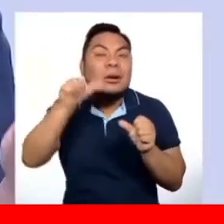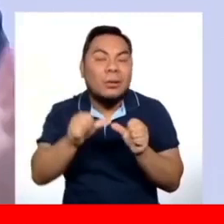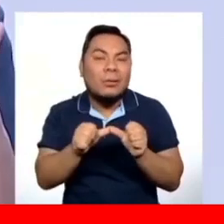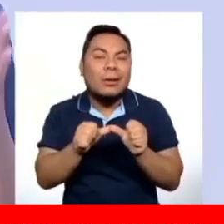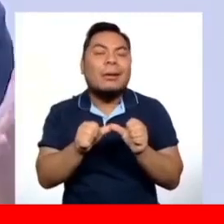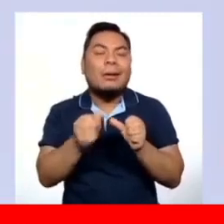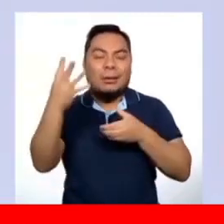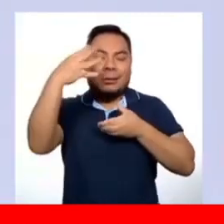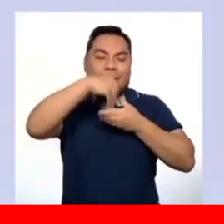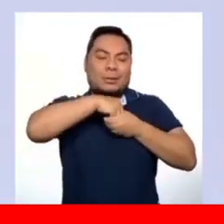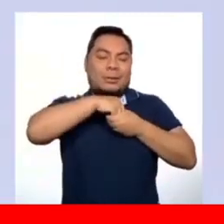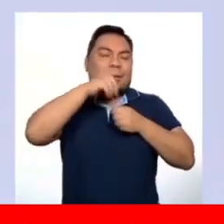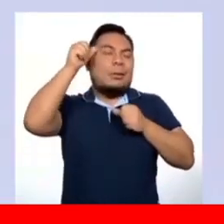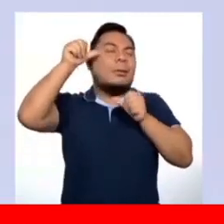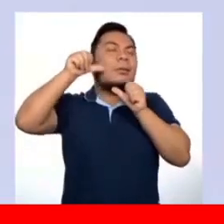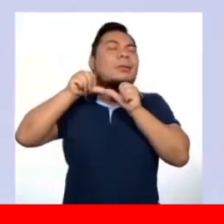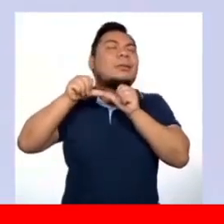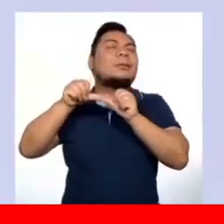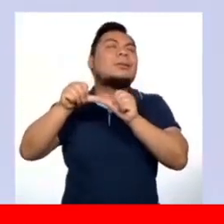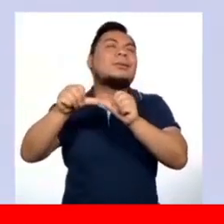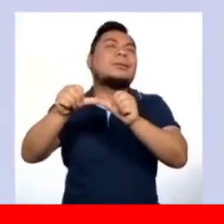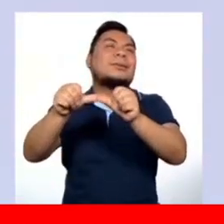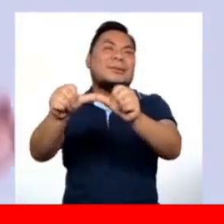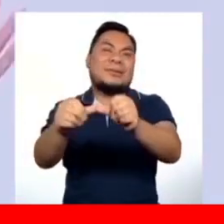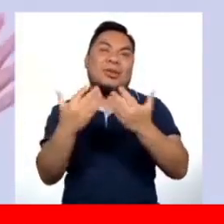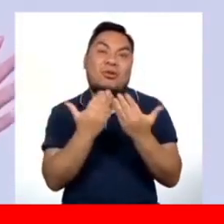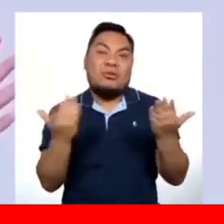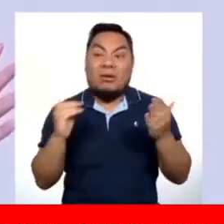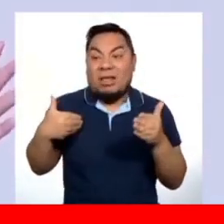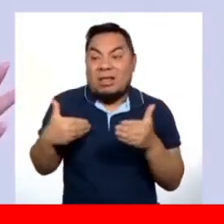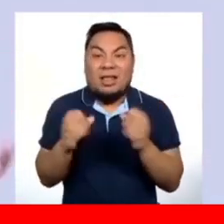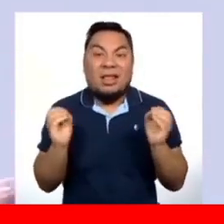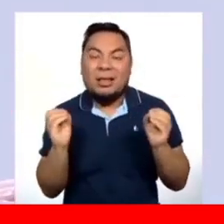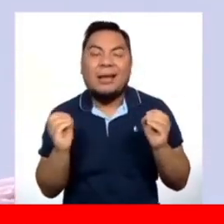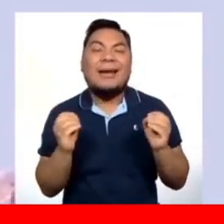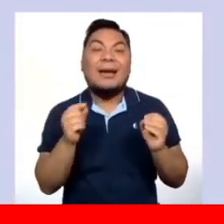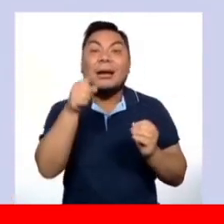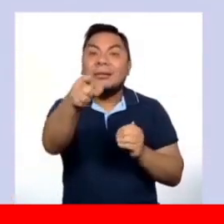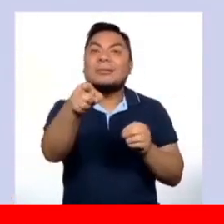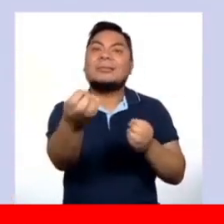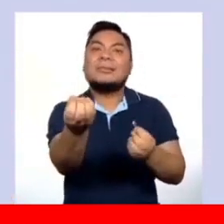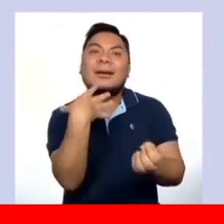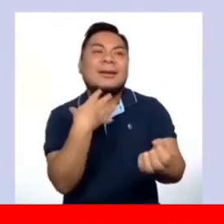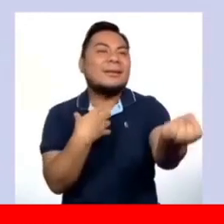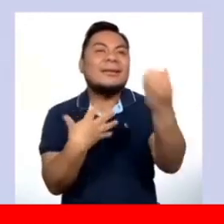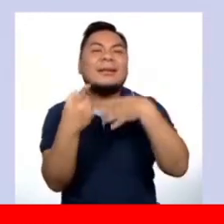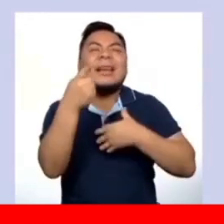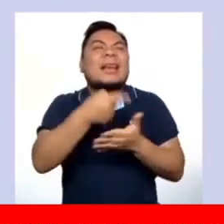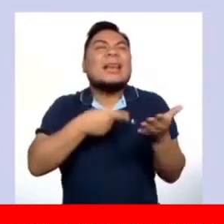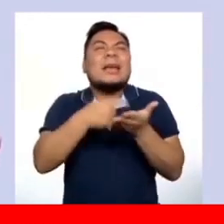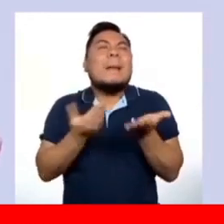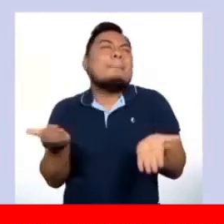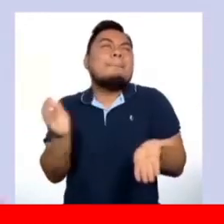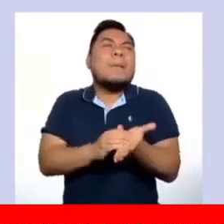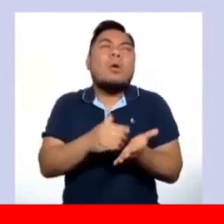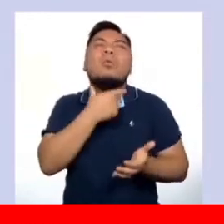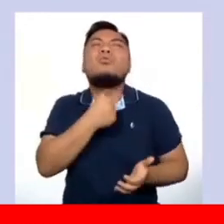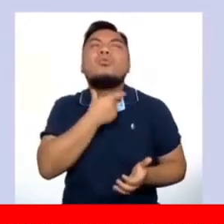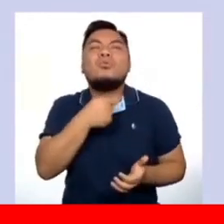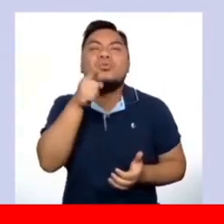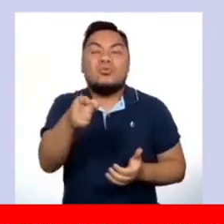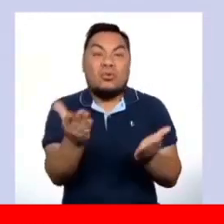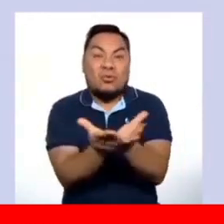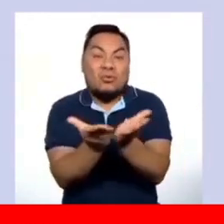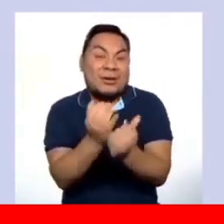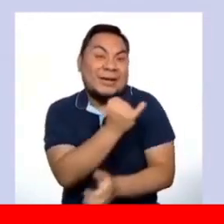mantienen vivas a las cosas y a las personas que no tenemos cerca. Así como ustedes han mencionado qué era lo que más les gustaba de su